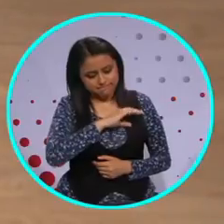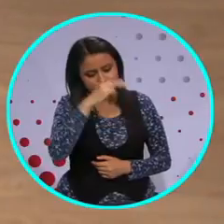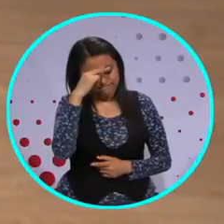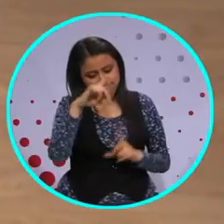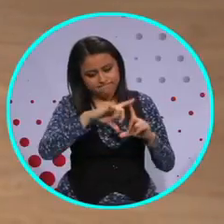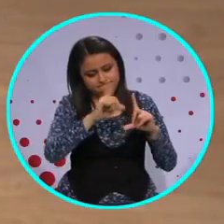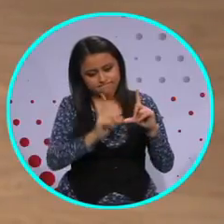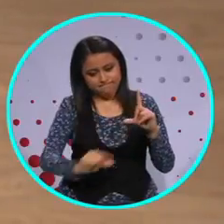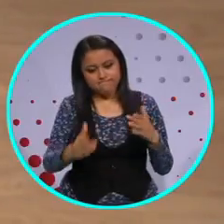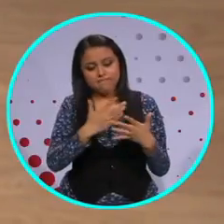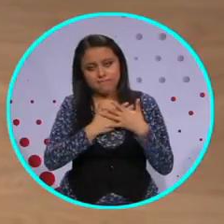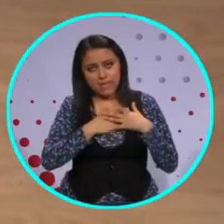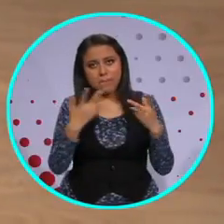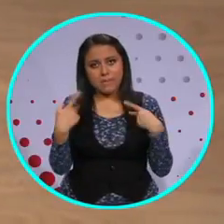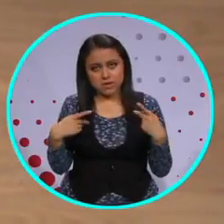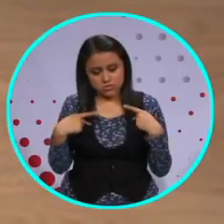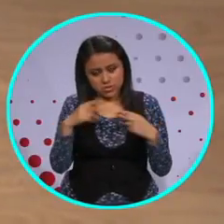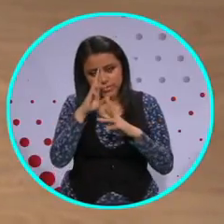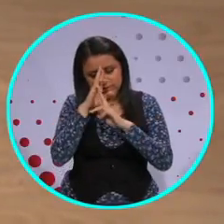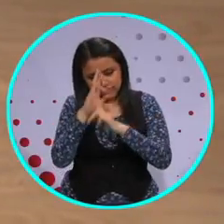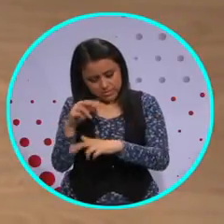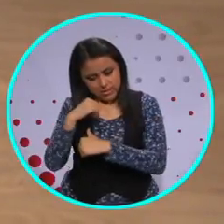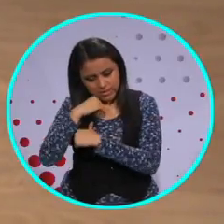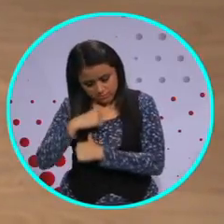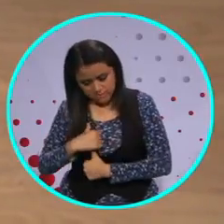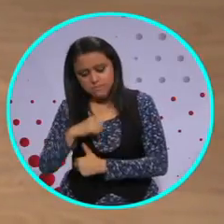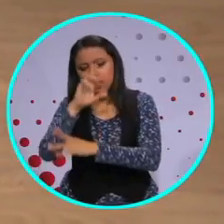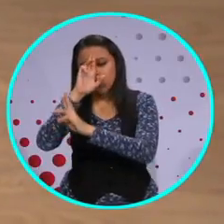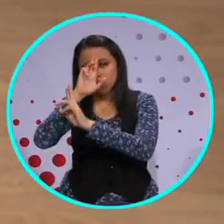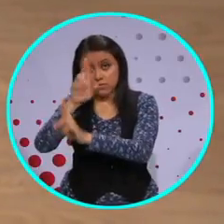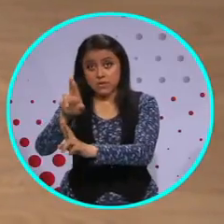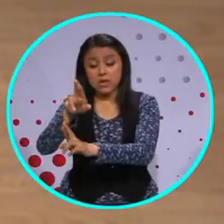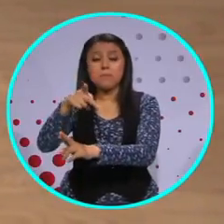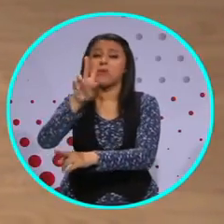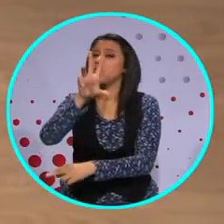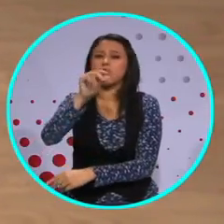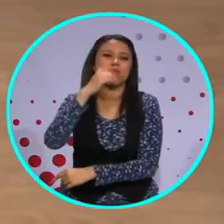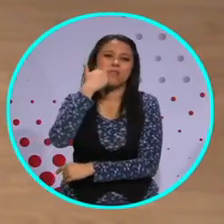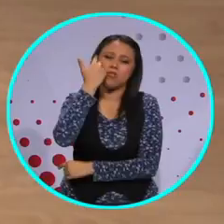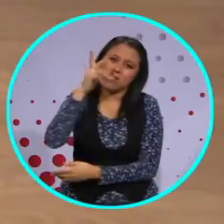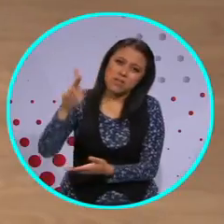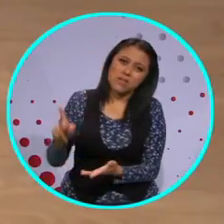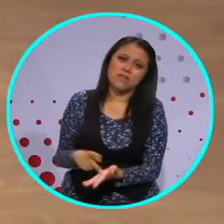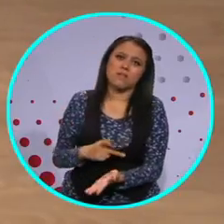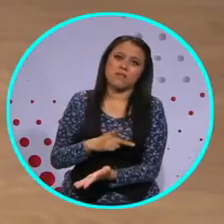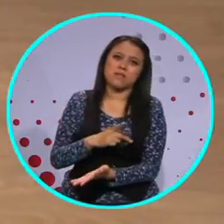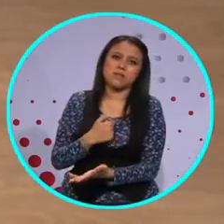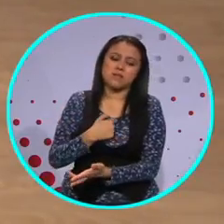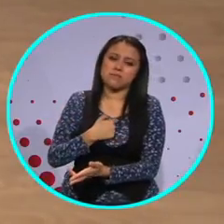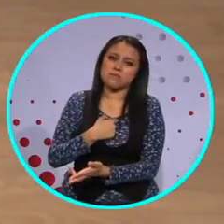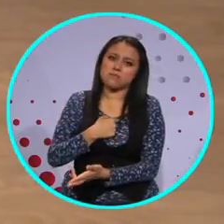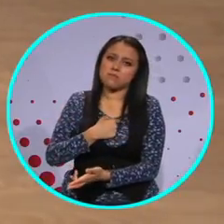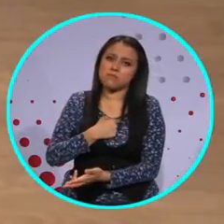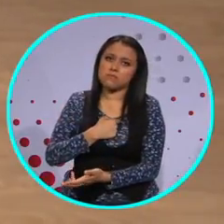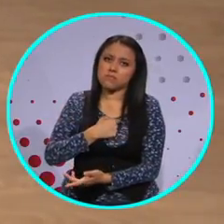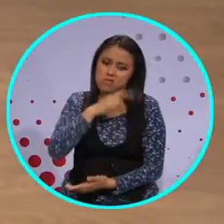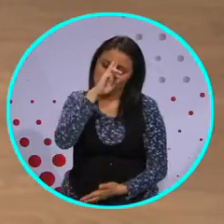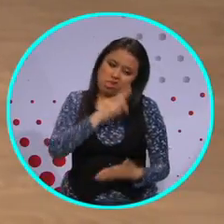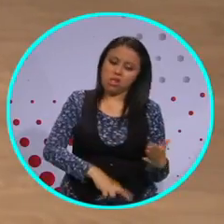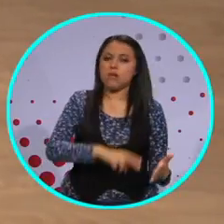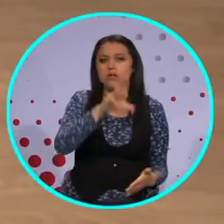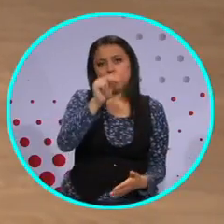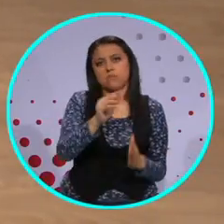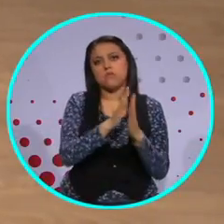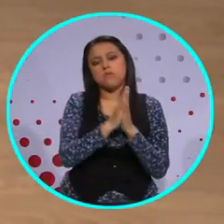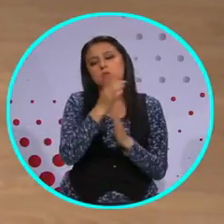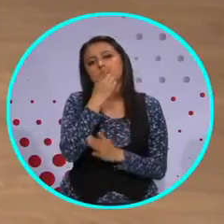amo a los mexicanos respeto a las autoridades lo que no quiero que me hagan otra vez que me pierdan el respeto a las autoridades amigos dígame la verdad